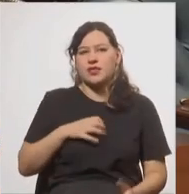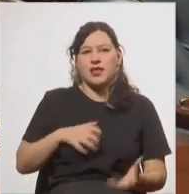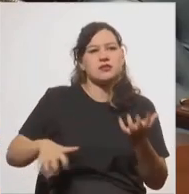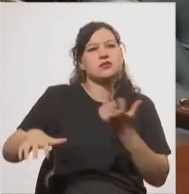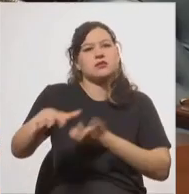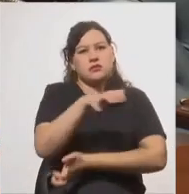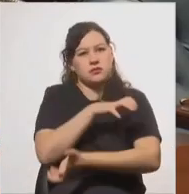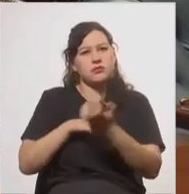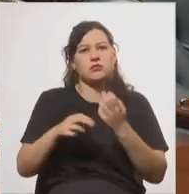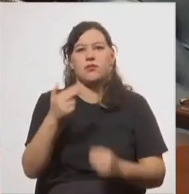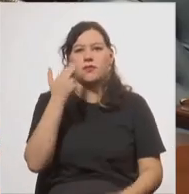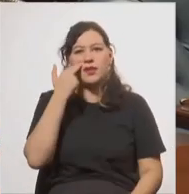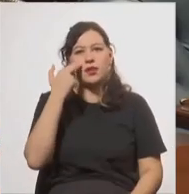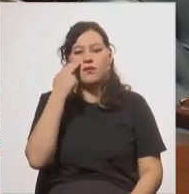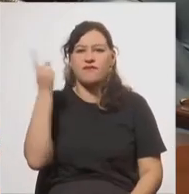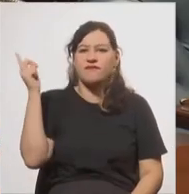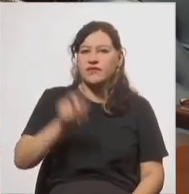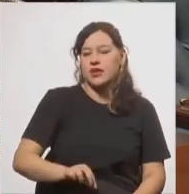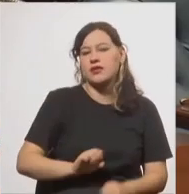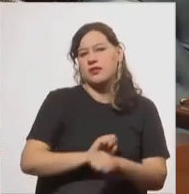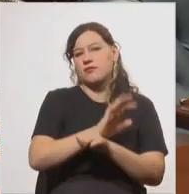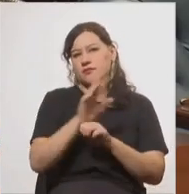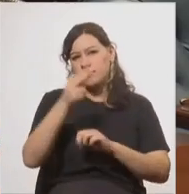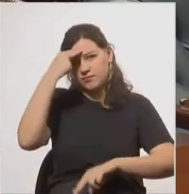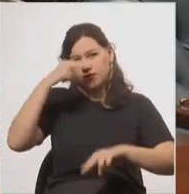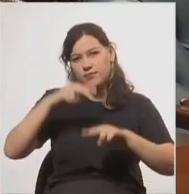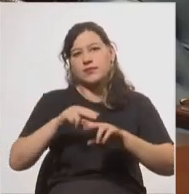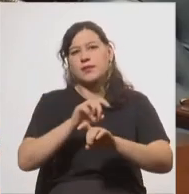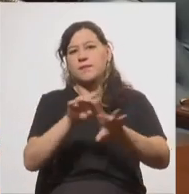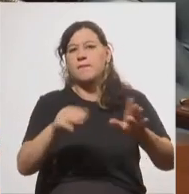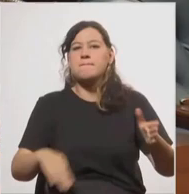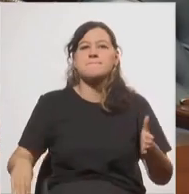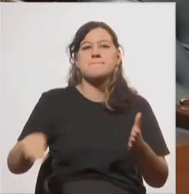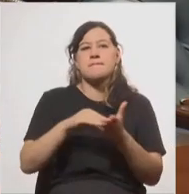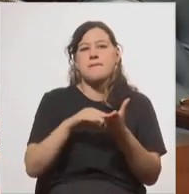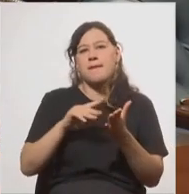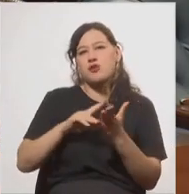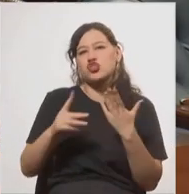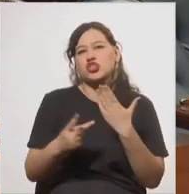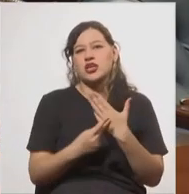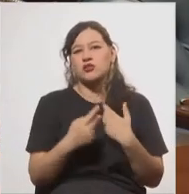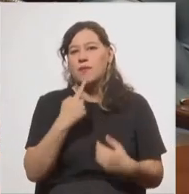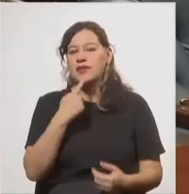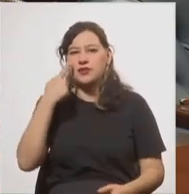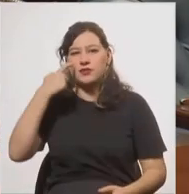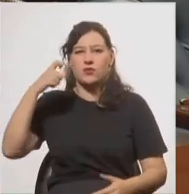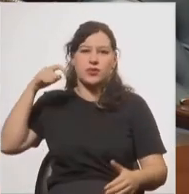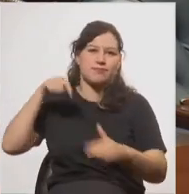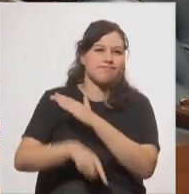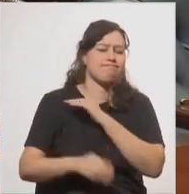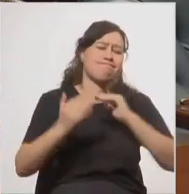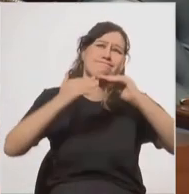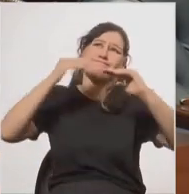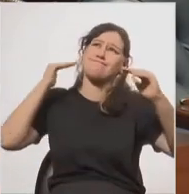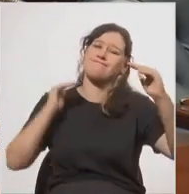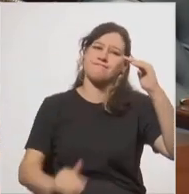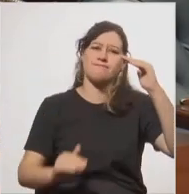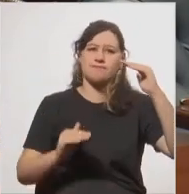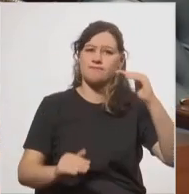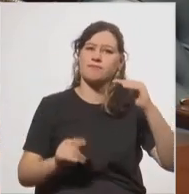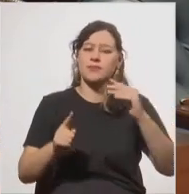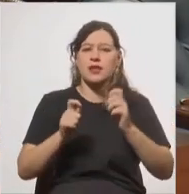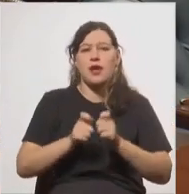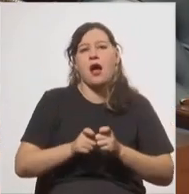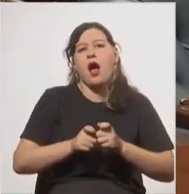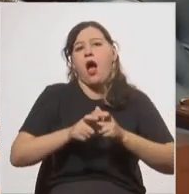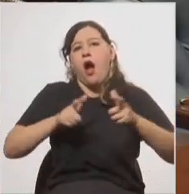compleja generada por la pandemia y por políticas que han llevado a profundizar la brecha entre hombres y mujeres. El